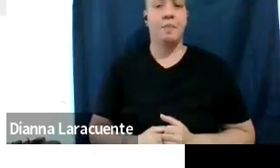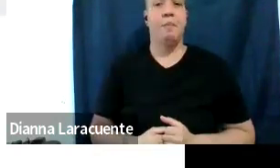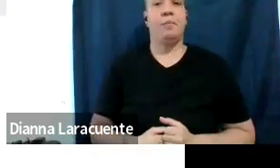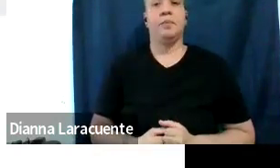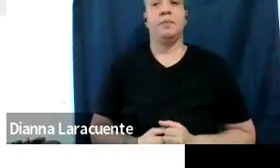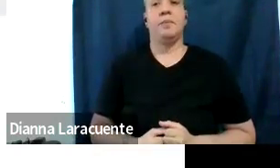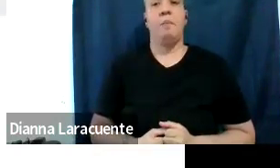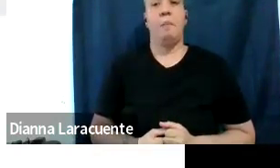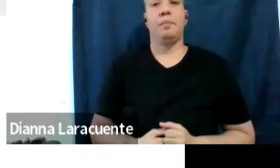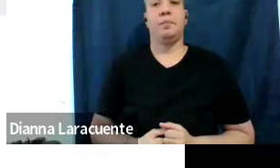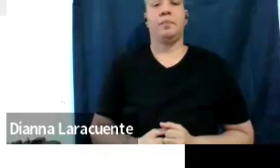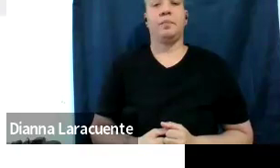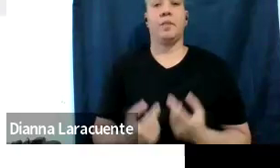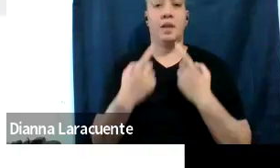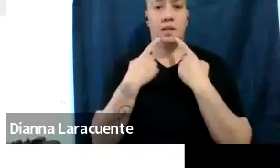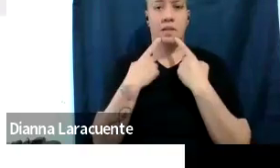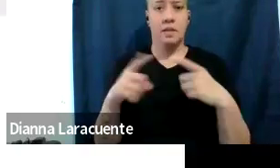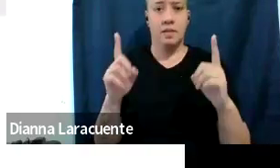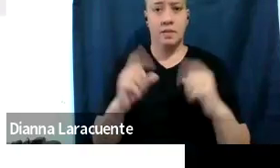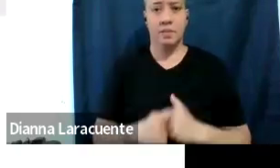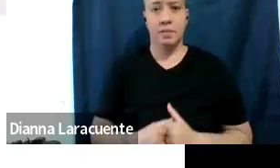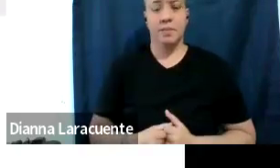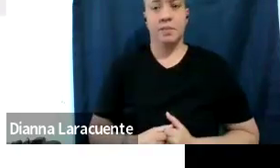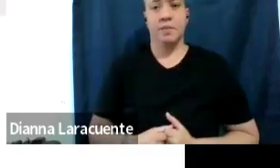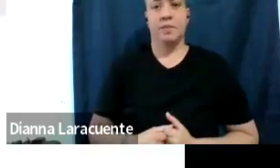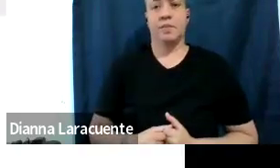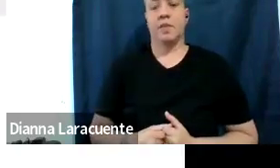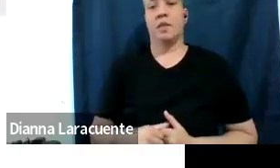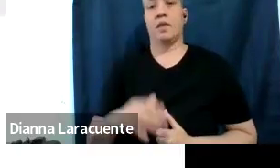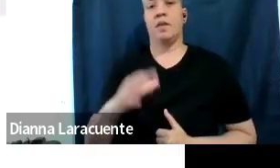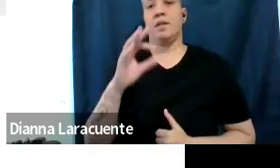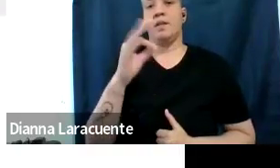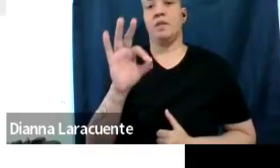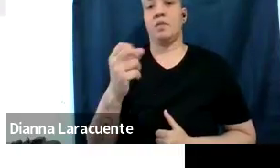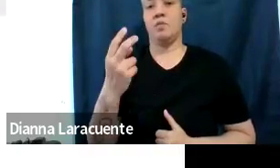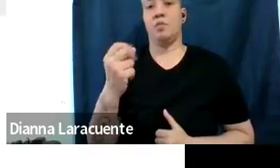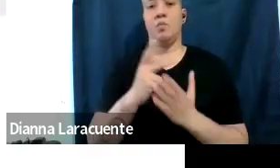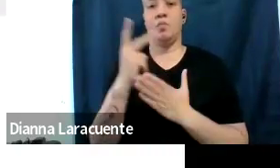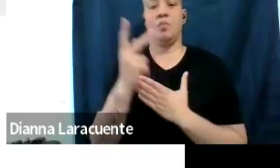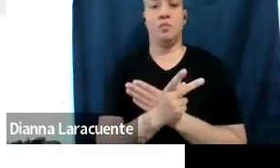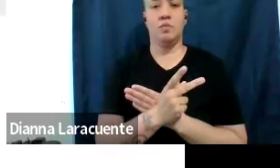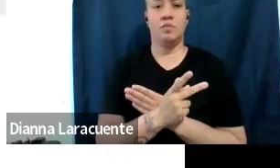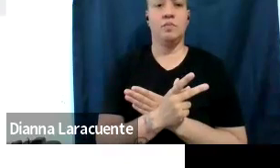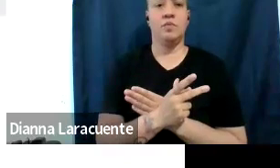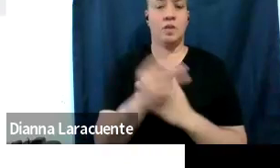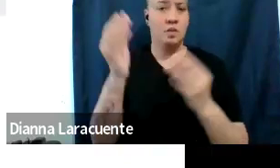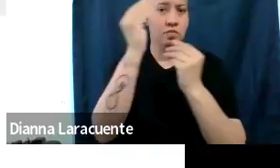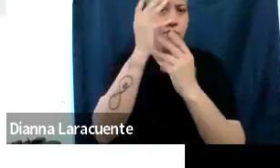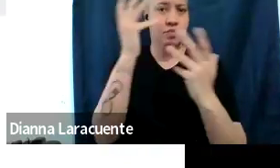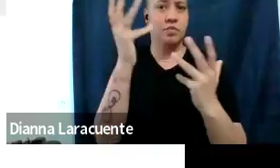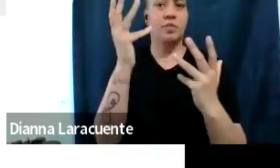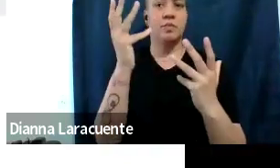la declaración. Y él hace en el 1912 un programa de franca orientación